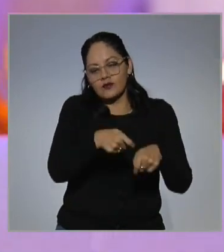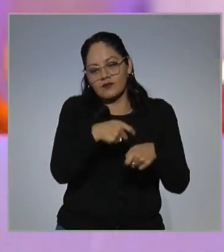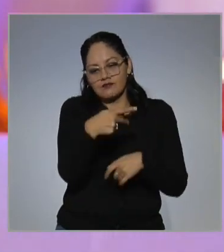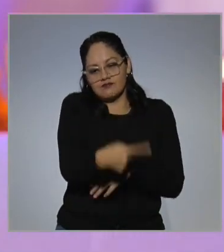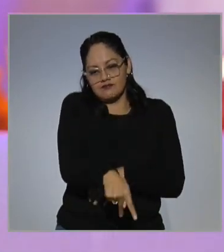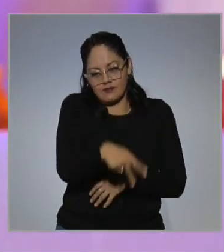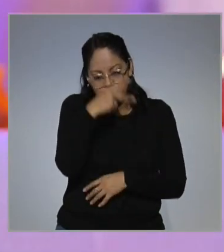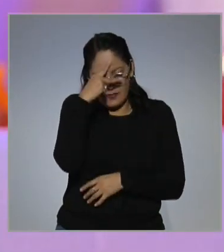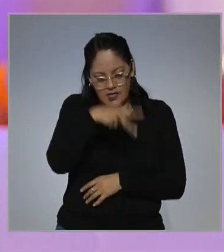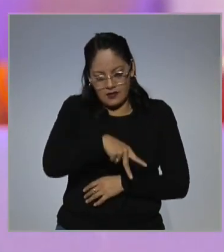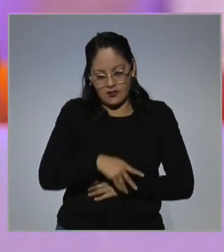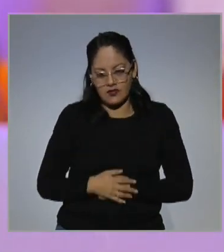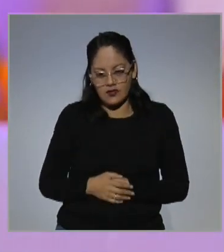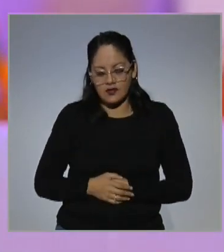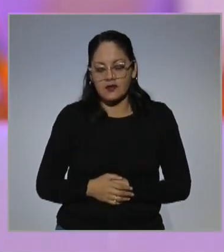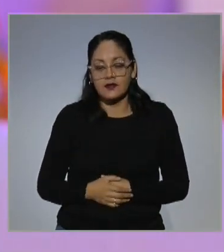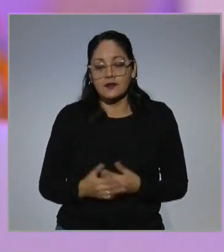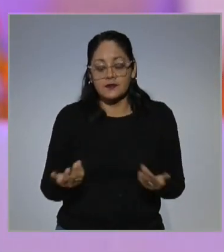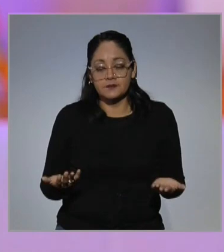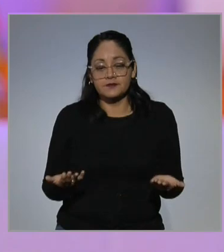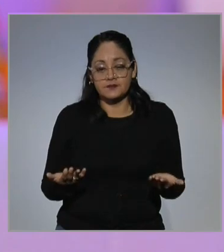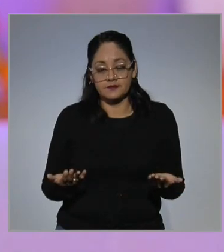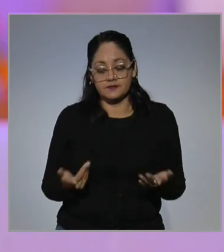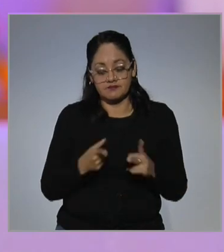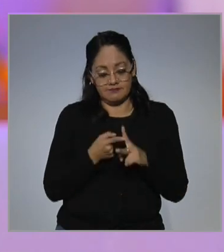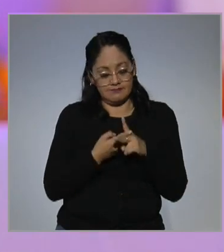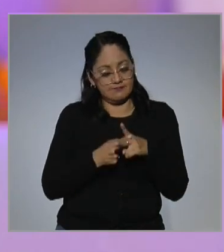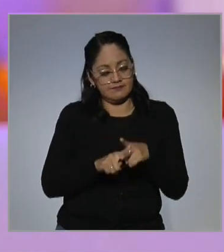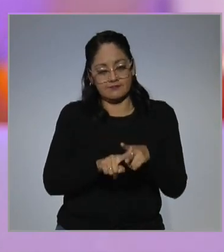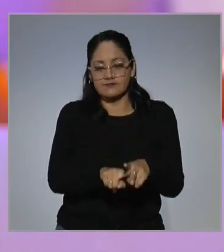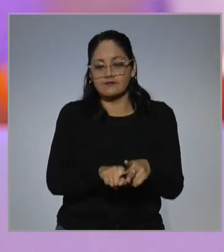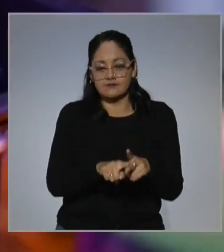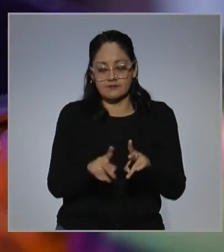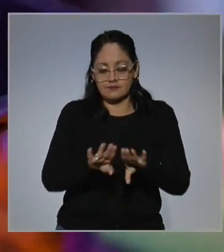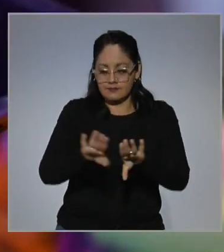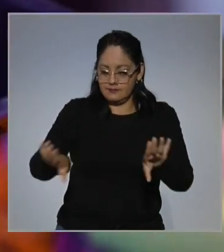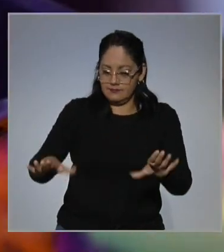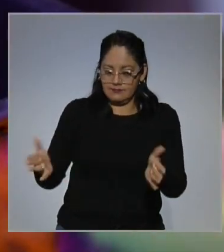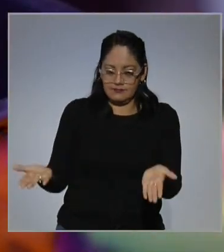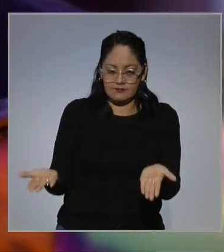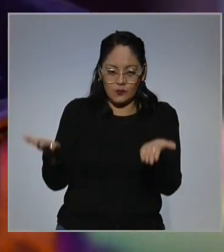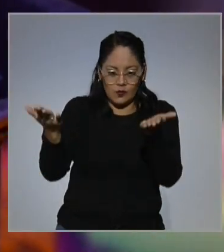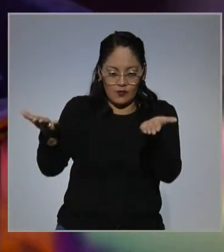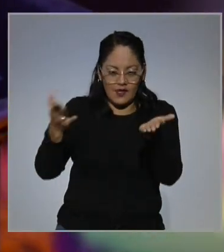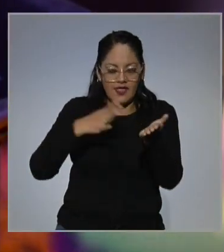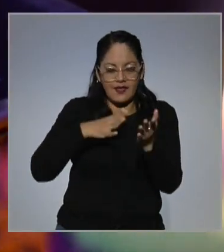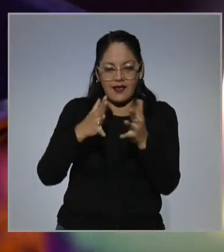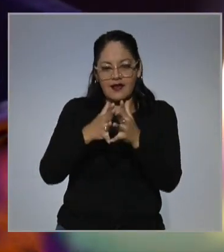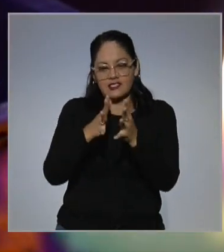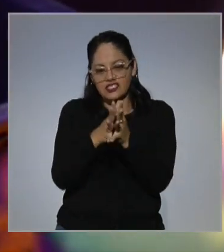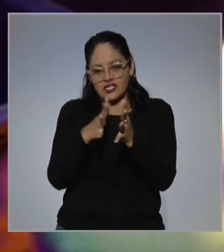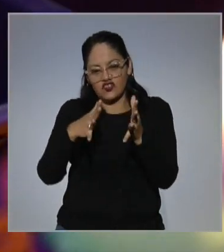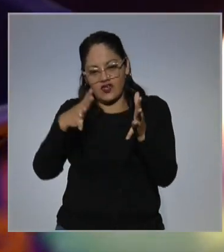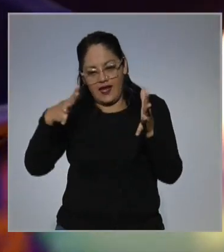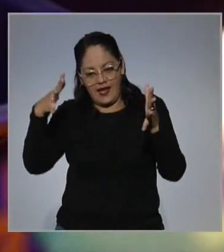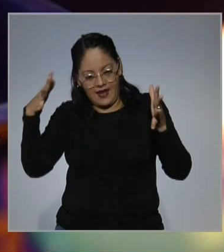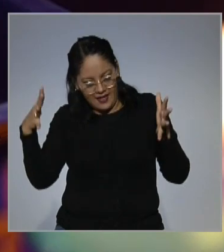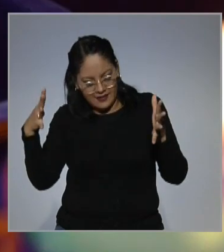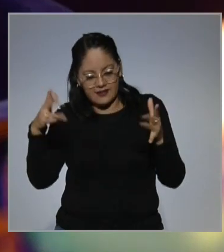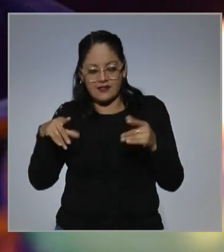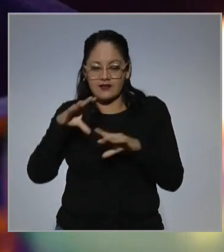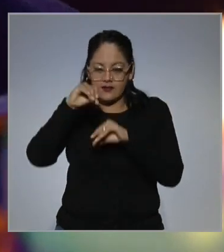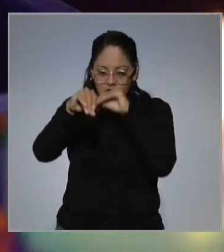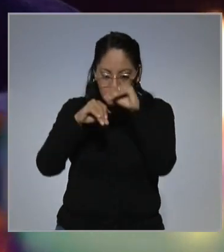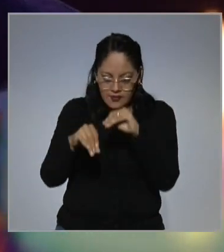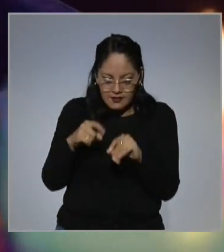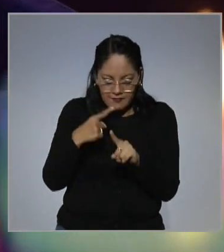país y pues empecé a hacer mi ofrenda de diferentes tamaños, con diferentes